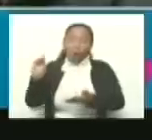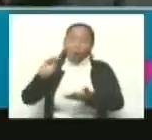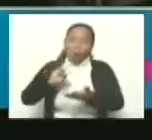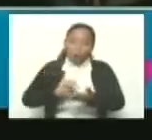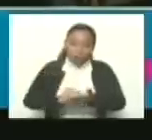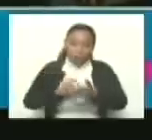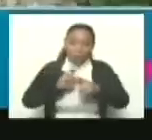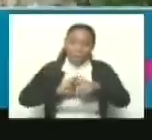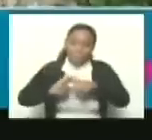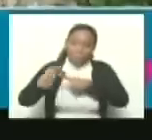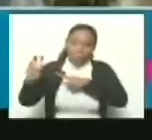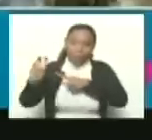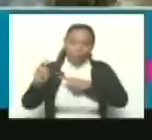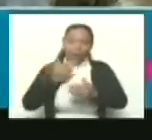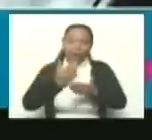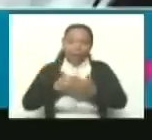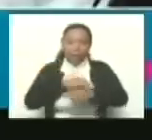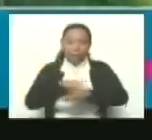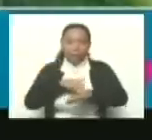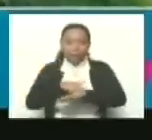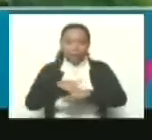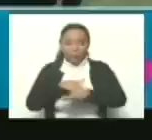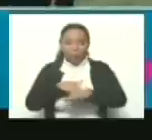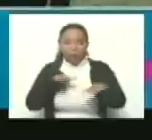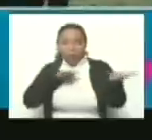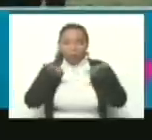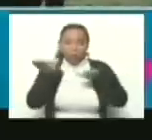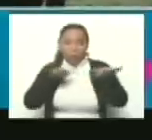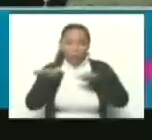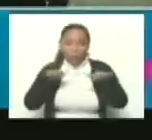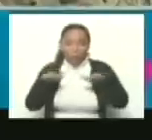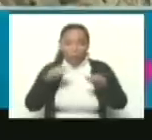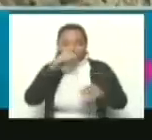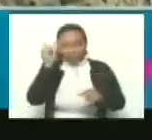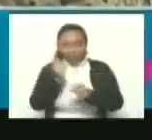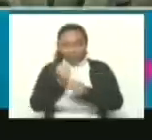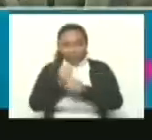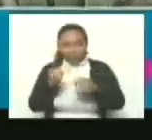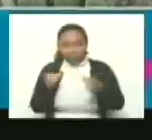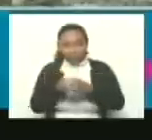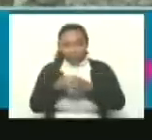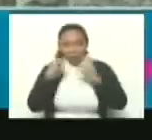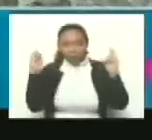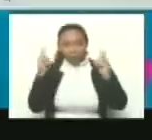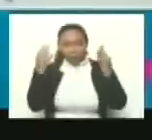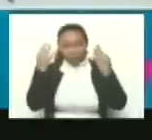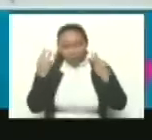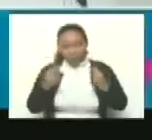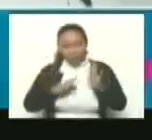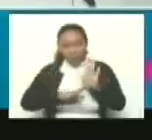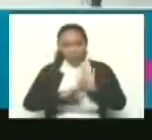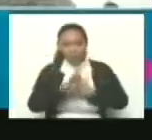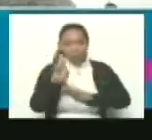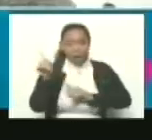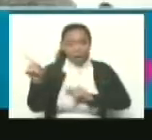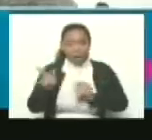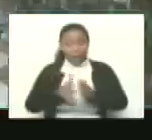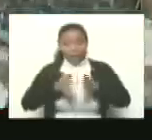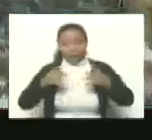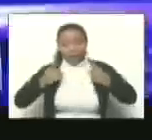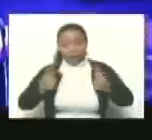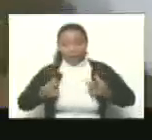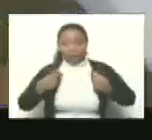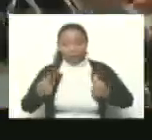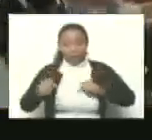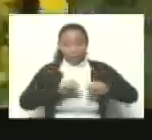nuestro ministro Ali Padrón, trabajo en equipo, Victoria Segura. Hoy por hoy, ese es uno de los grandes motores de activación